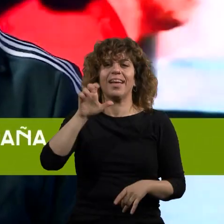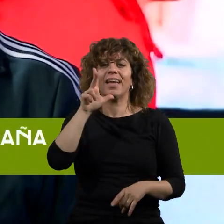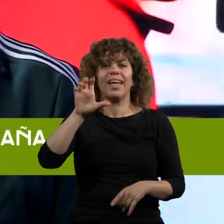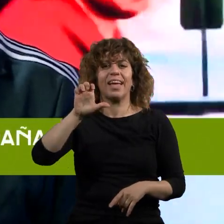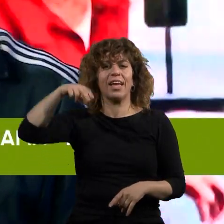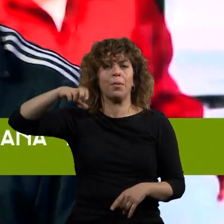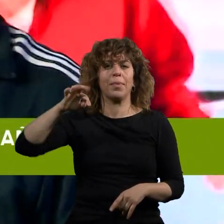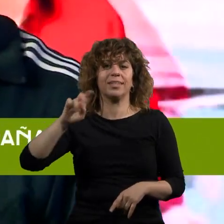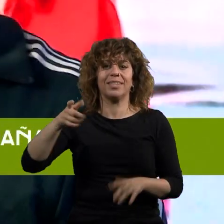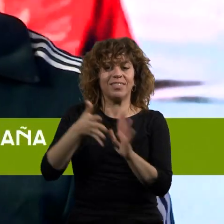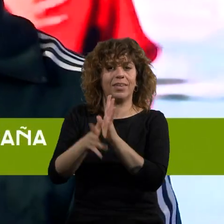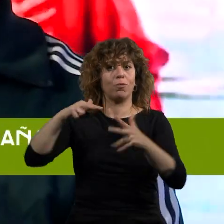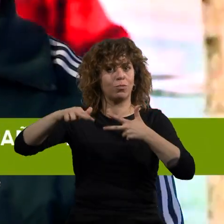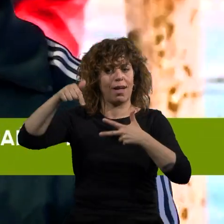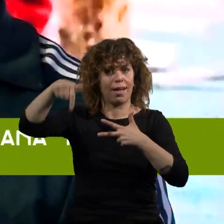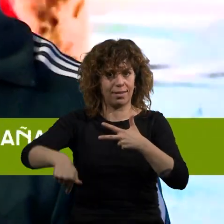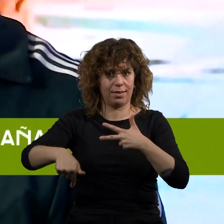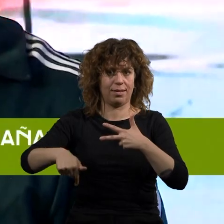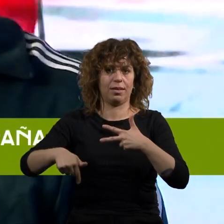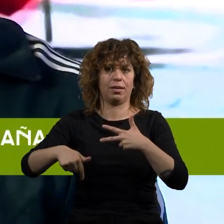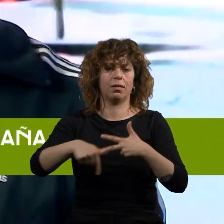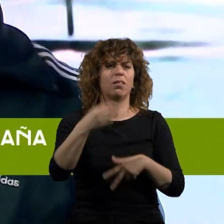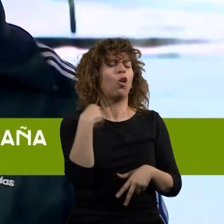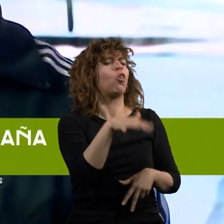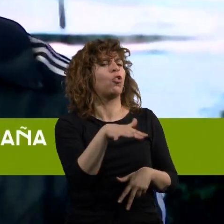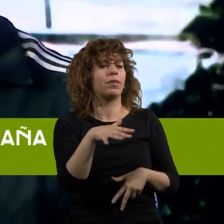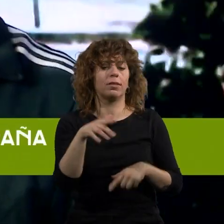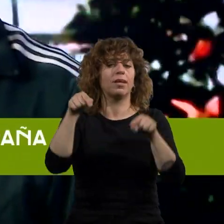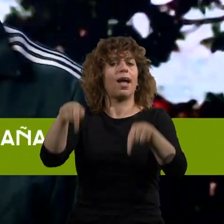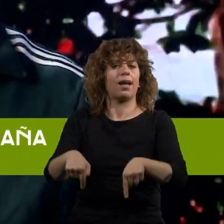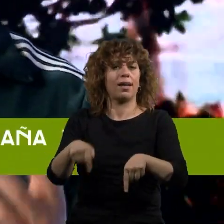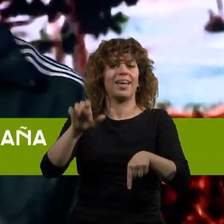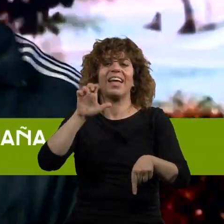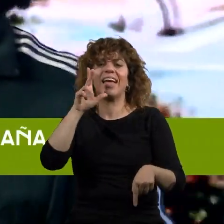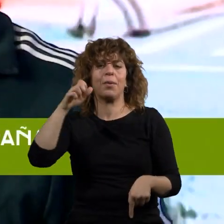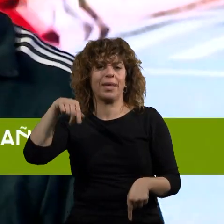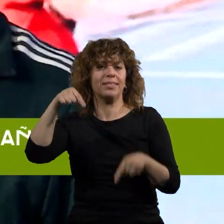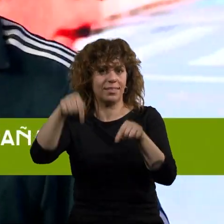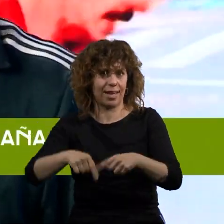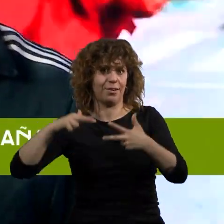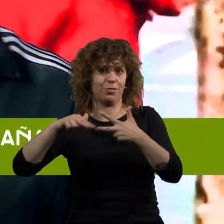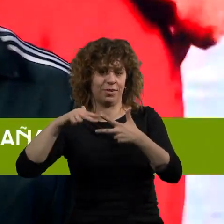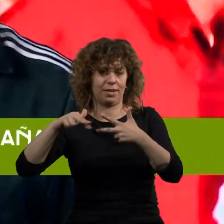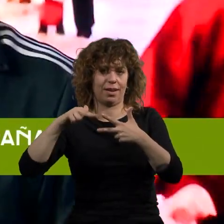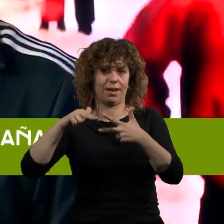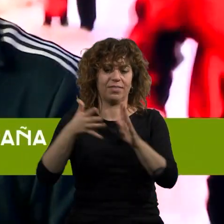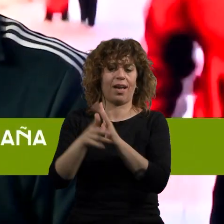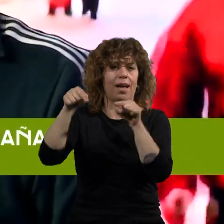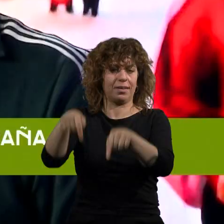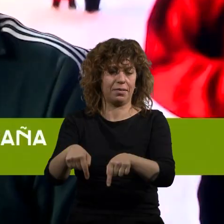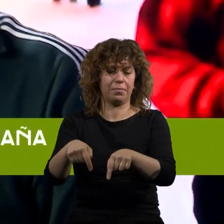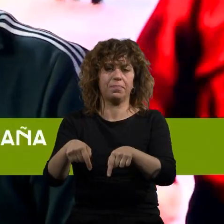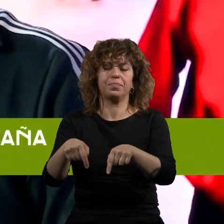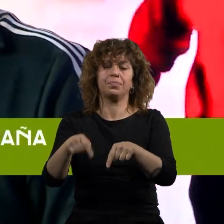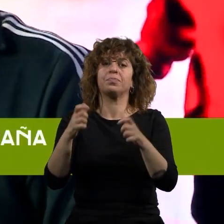aquí en euskera, que nos oían hablar y ¿dónde has dejado esto? Y decíamos Emenche, o tal, y Emenche, que es aquí. Y